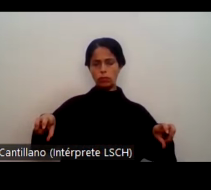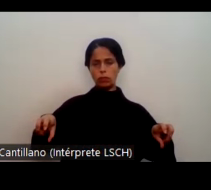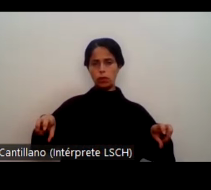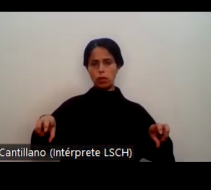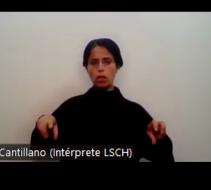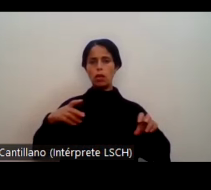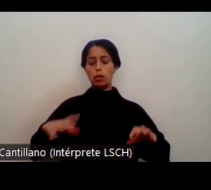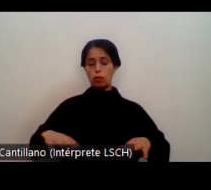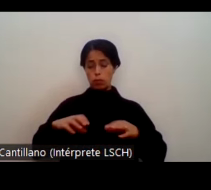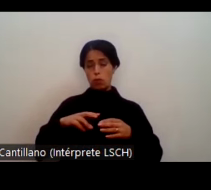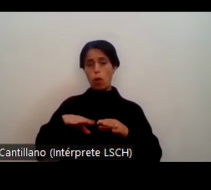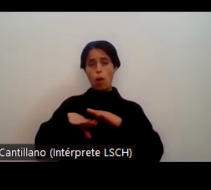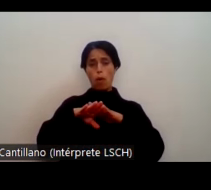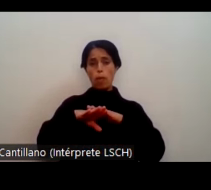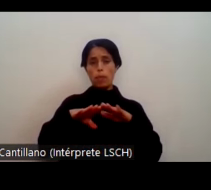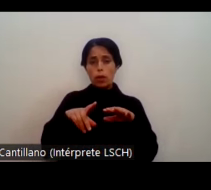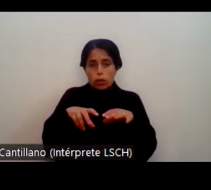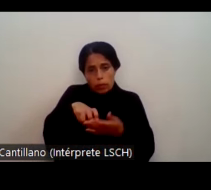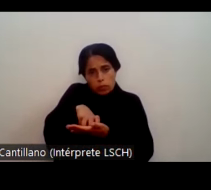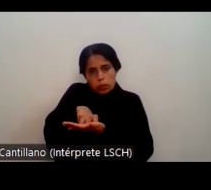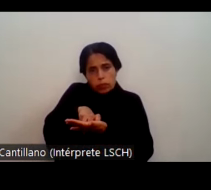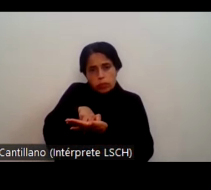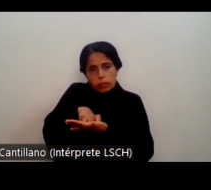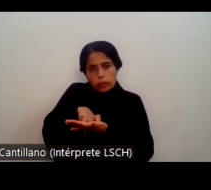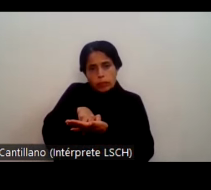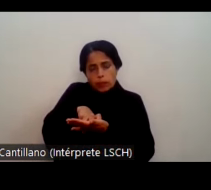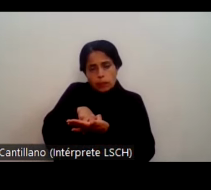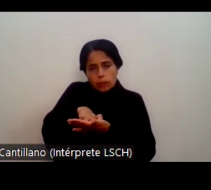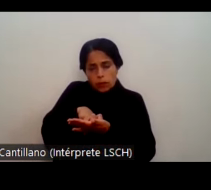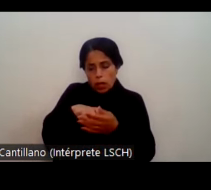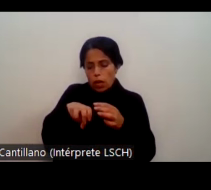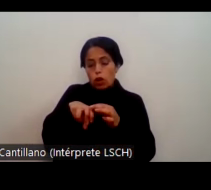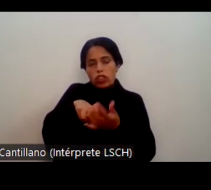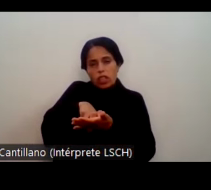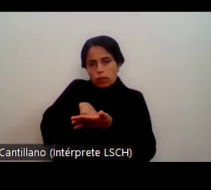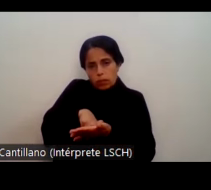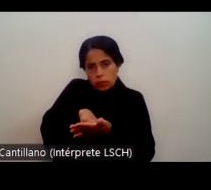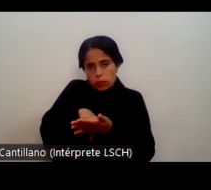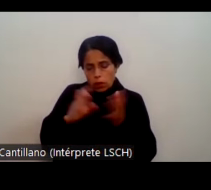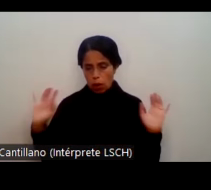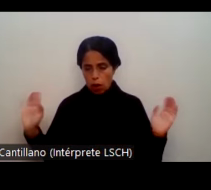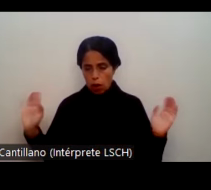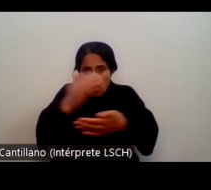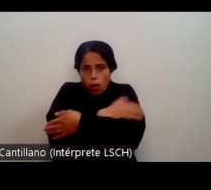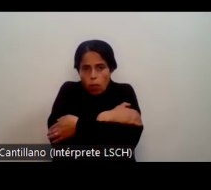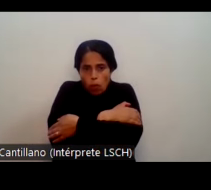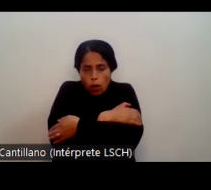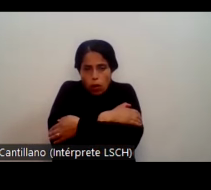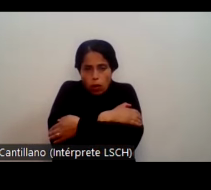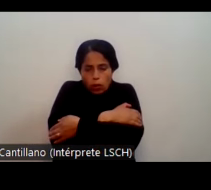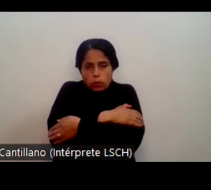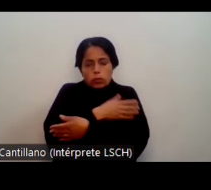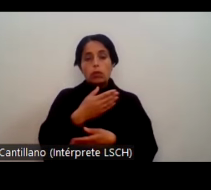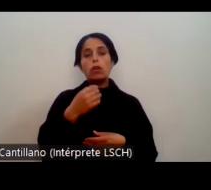mandíbula inferior, eso significa que estaban flectados, ¿no? Fuertemente flectadas las rodillas, envueltos en un solo fardo y